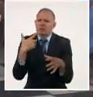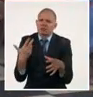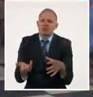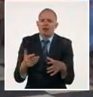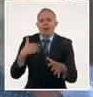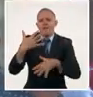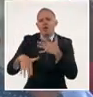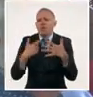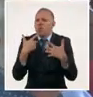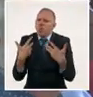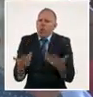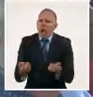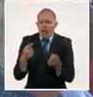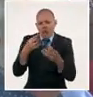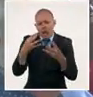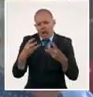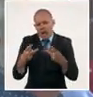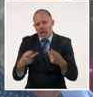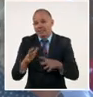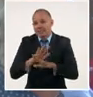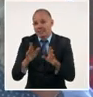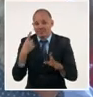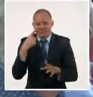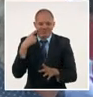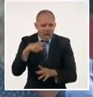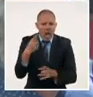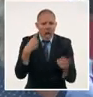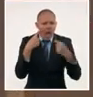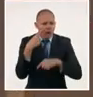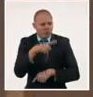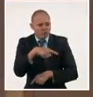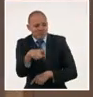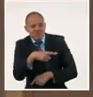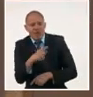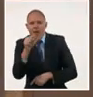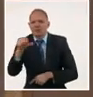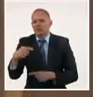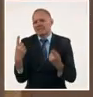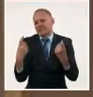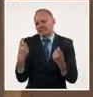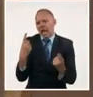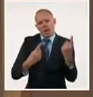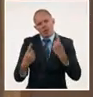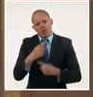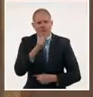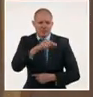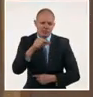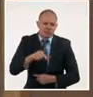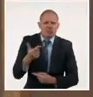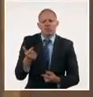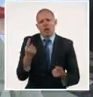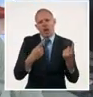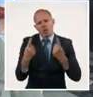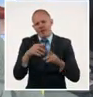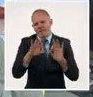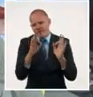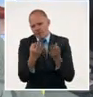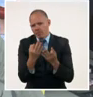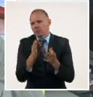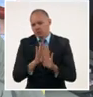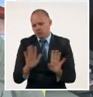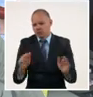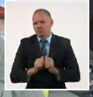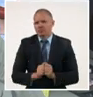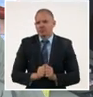barrio, con más acierto donde persisten condiciones de vulnerabilidad en familias y personas. El convencimiento fue mayoritario